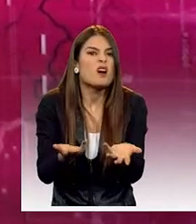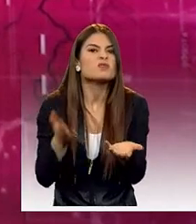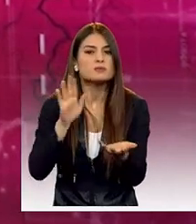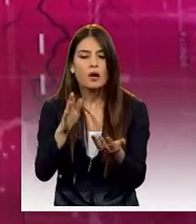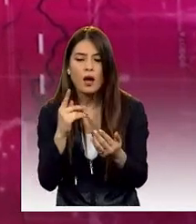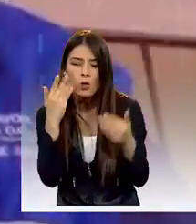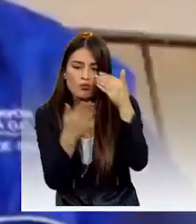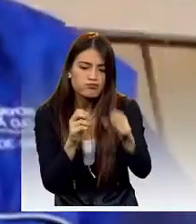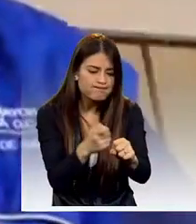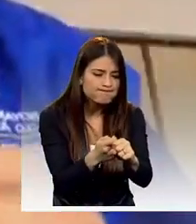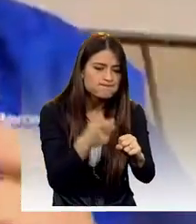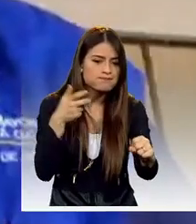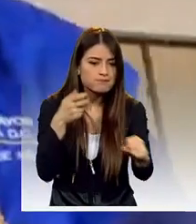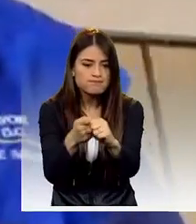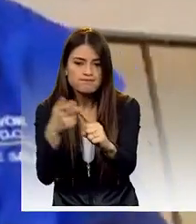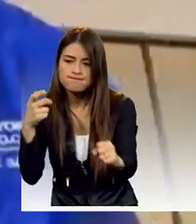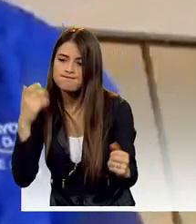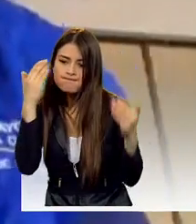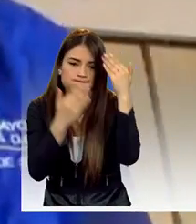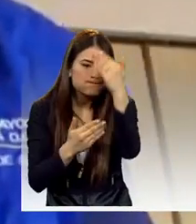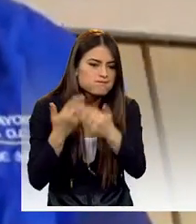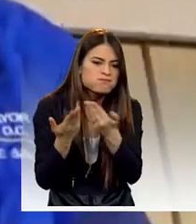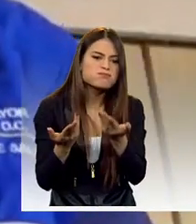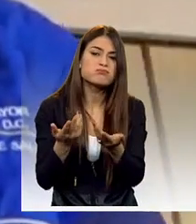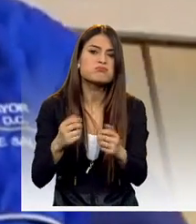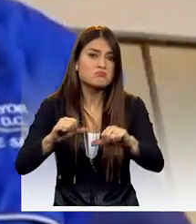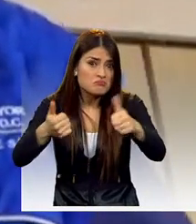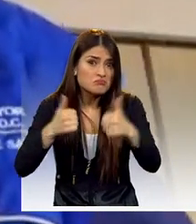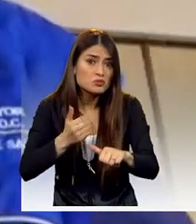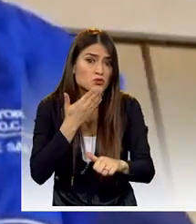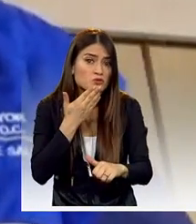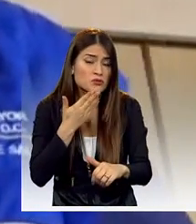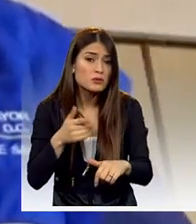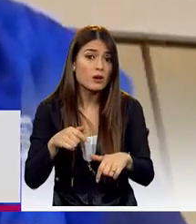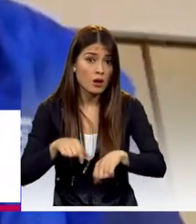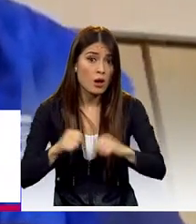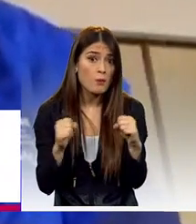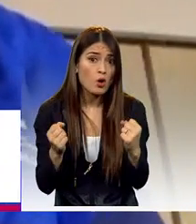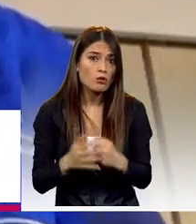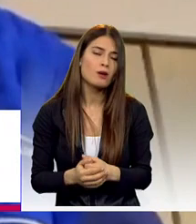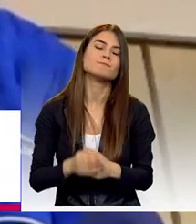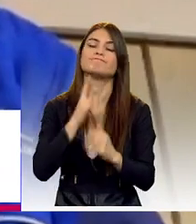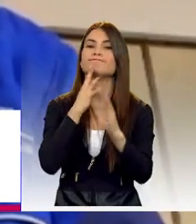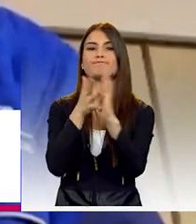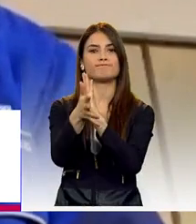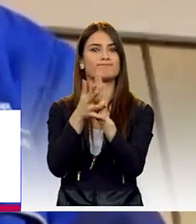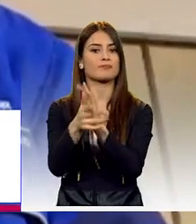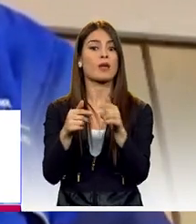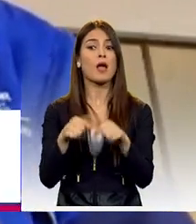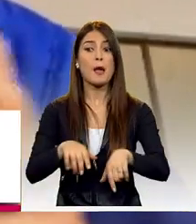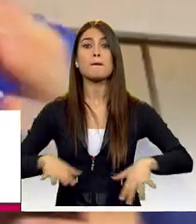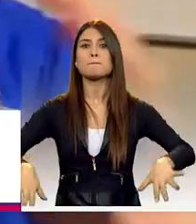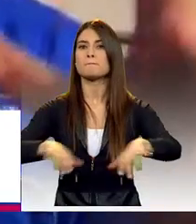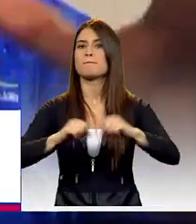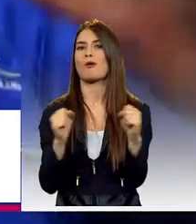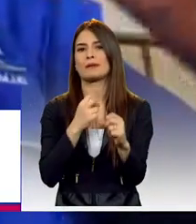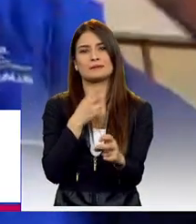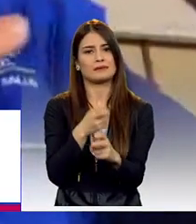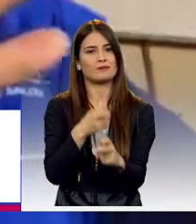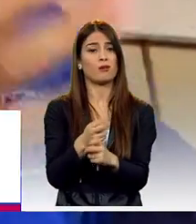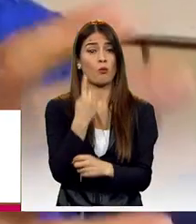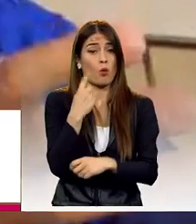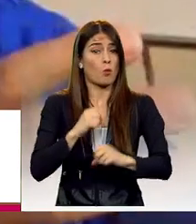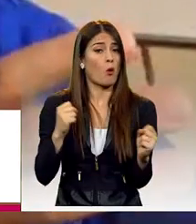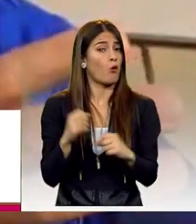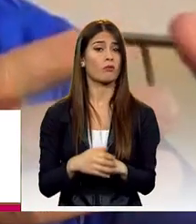Bogotá. No es un problema de Bogotá, es un problema de toda Colombia y diría que del mundo. No solo se necesitan